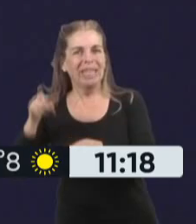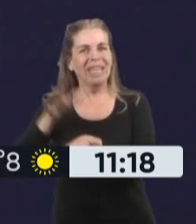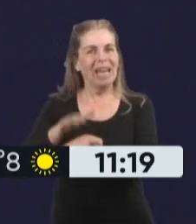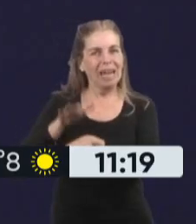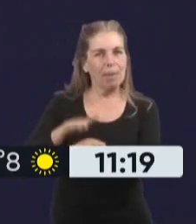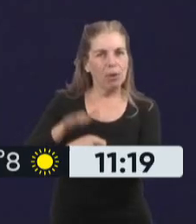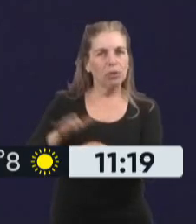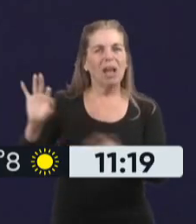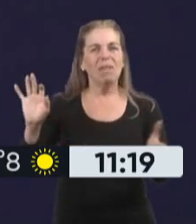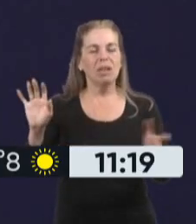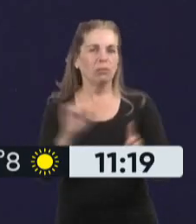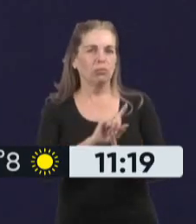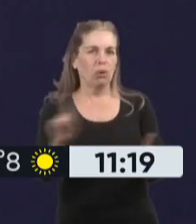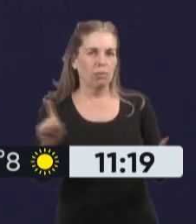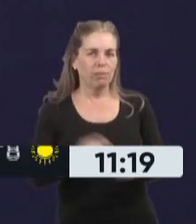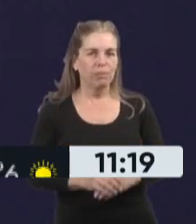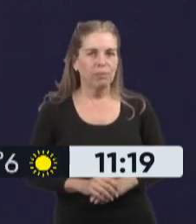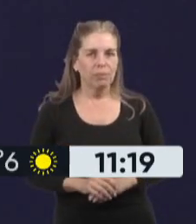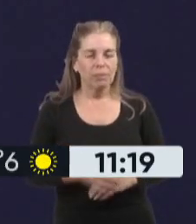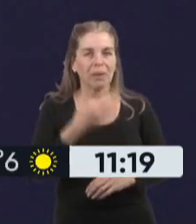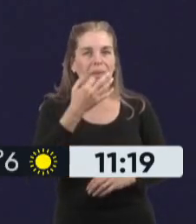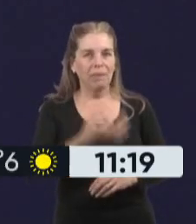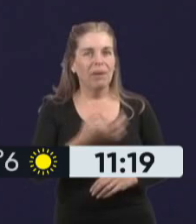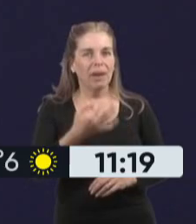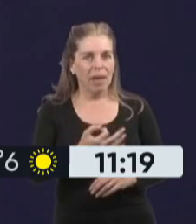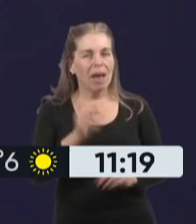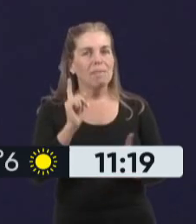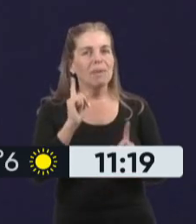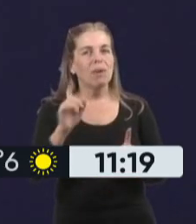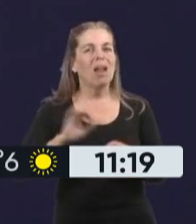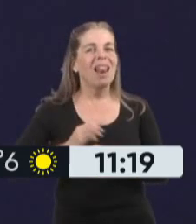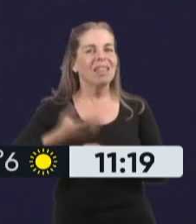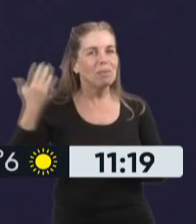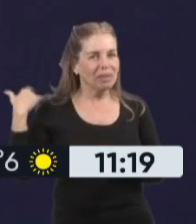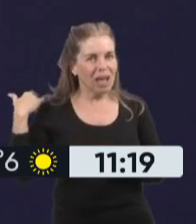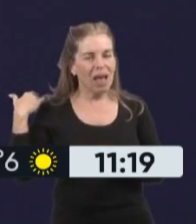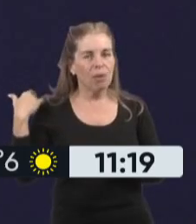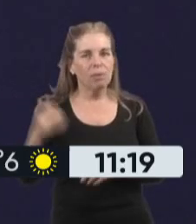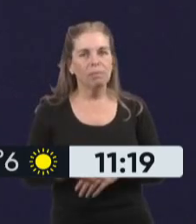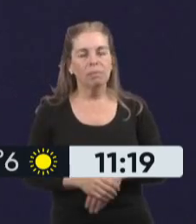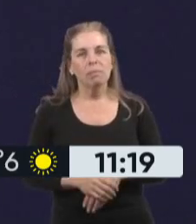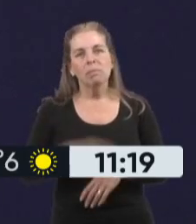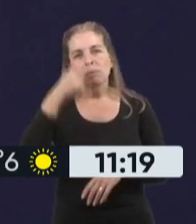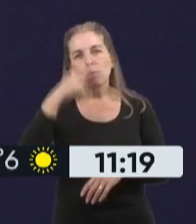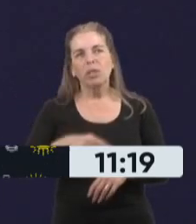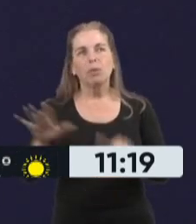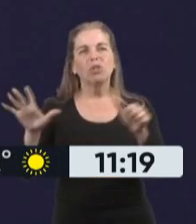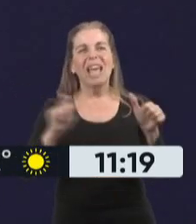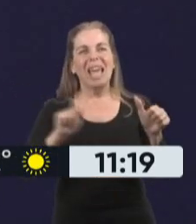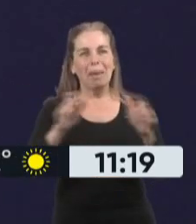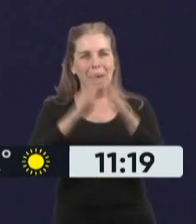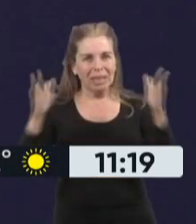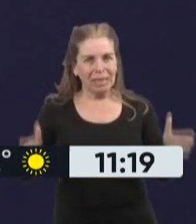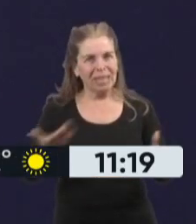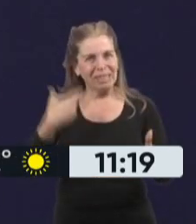si no, la verdad que es, ya te digo, incluso el año pasado, en el último semestre, la economía